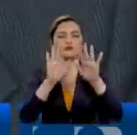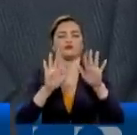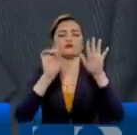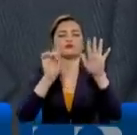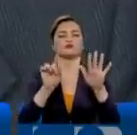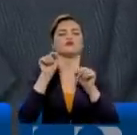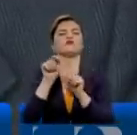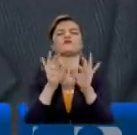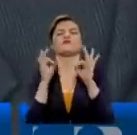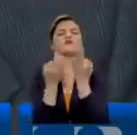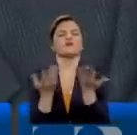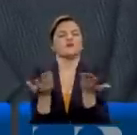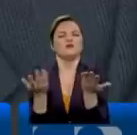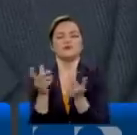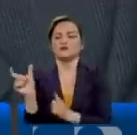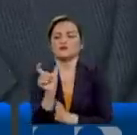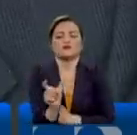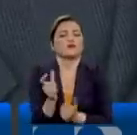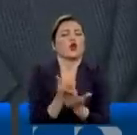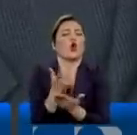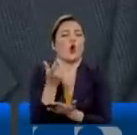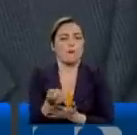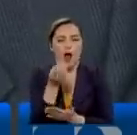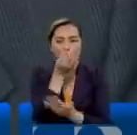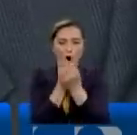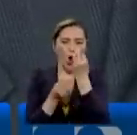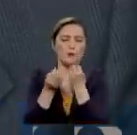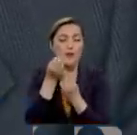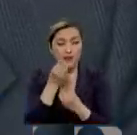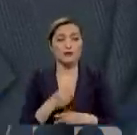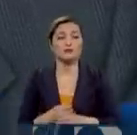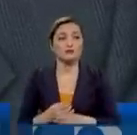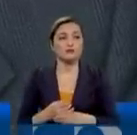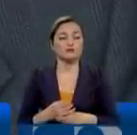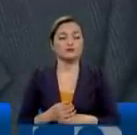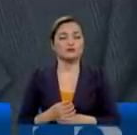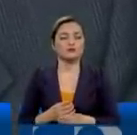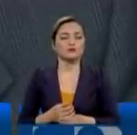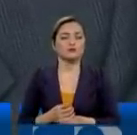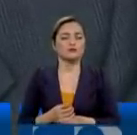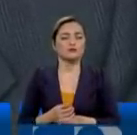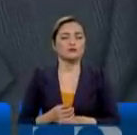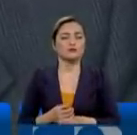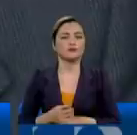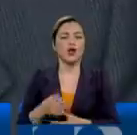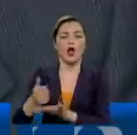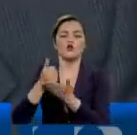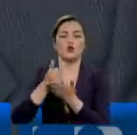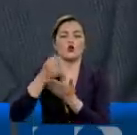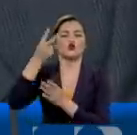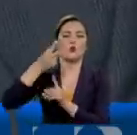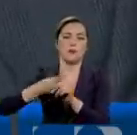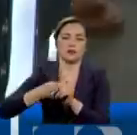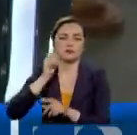16.000 familias, que con el cupón podrán ir a comprar alimentos que les van a ayudar durante, estimamos,